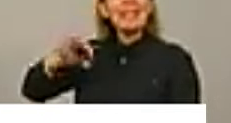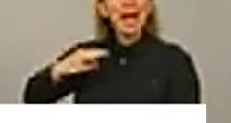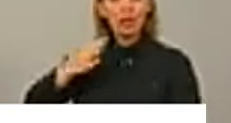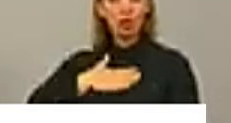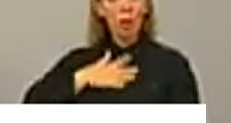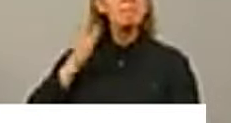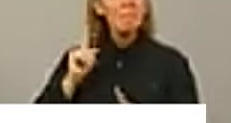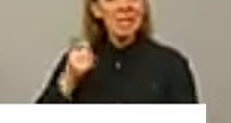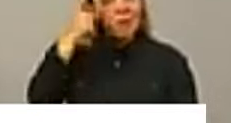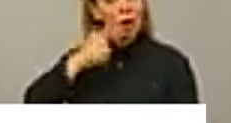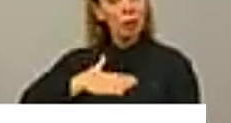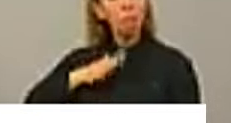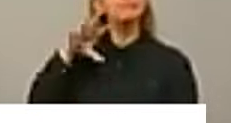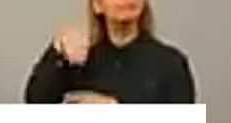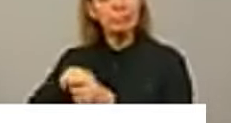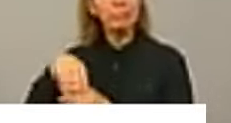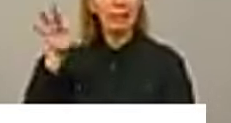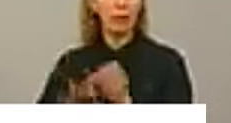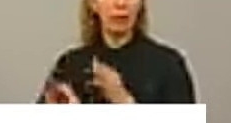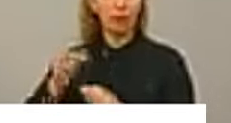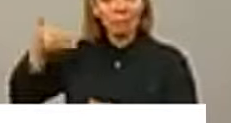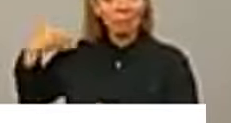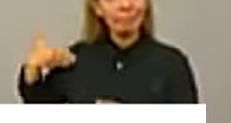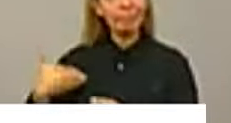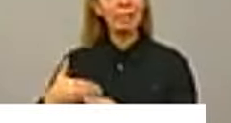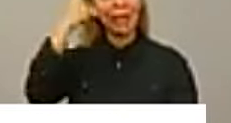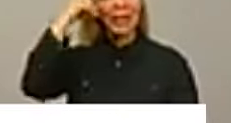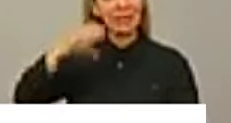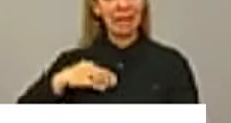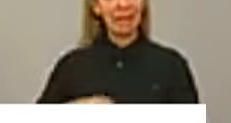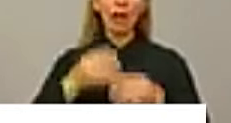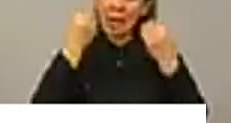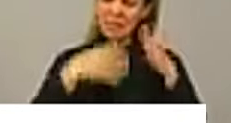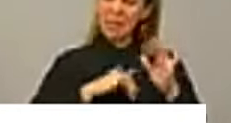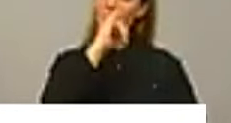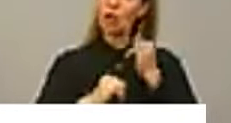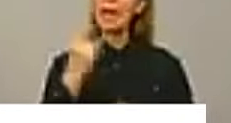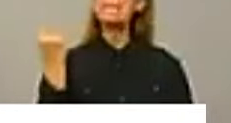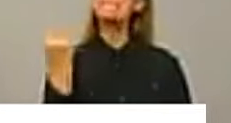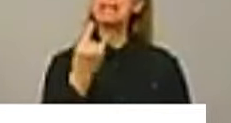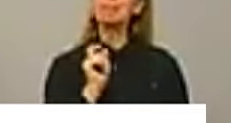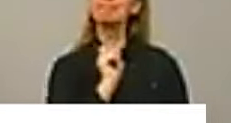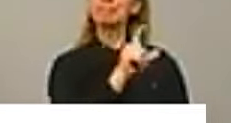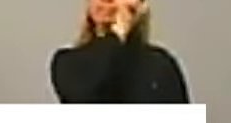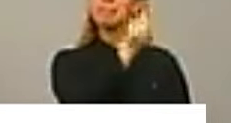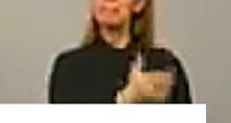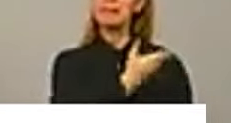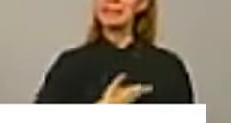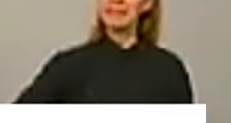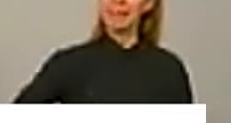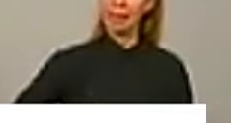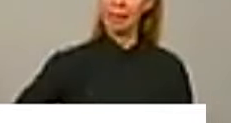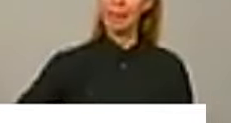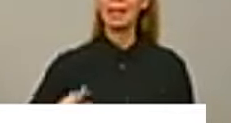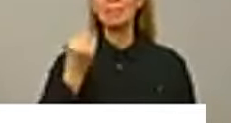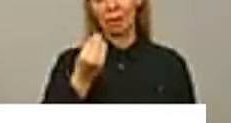hace 10 años, en este proyecto. Empiezo entonces por las mentiras del presidente, porque muchas de ellas fueron